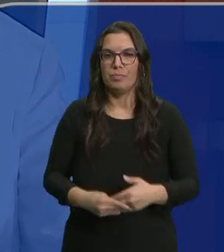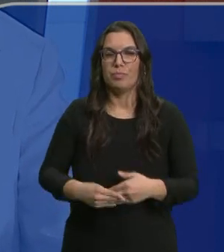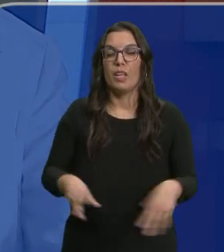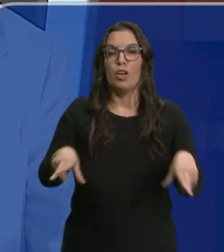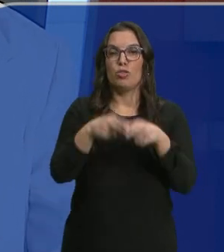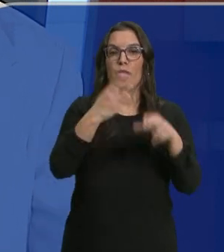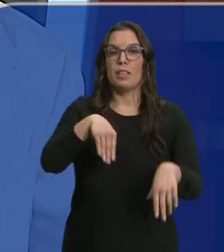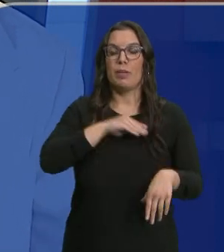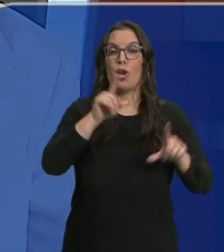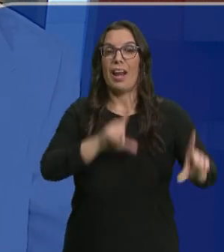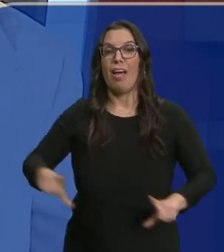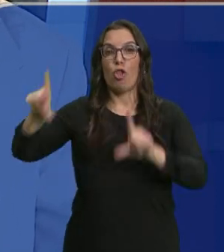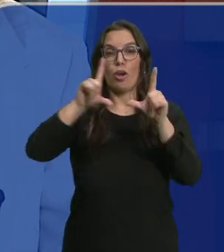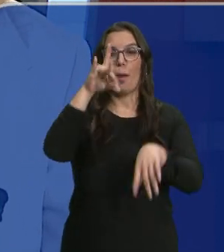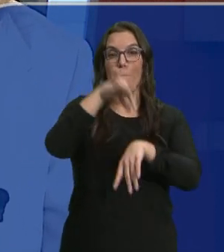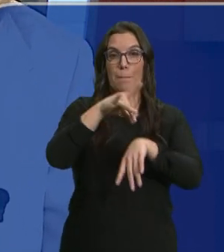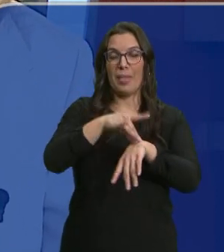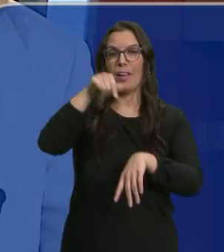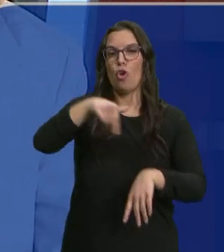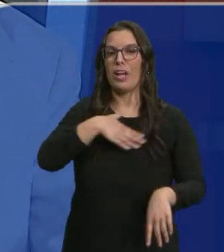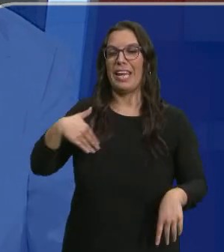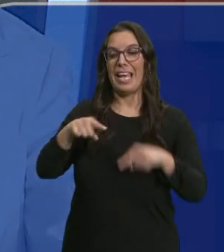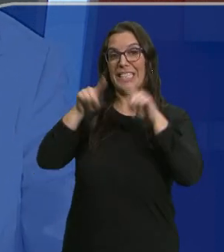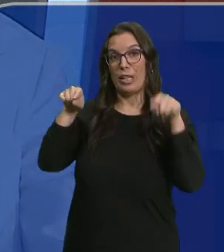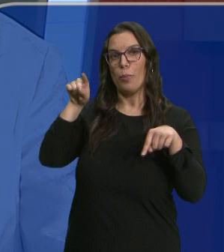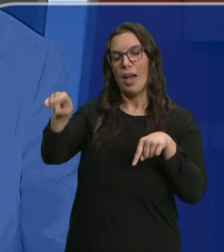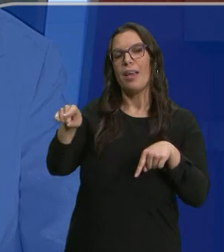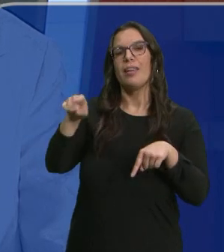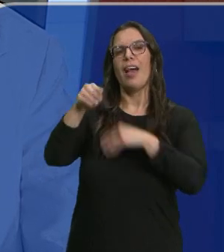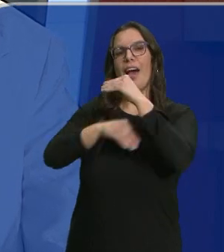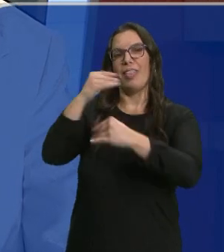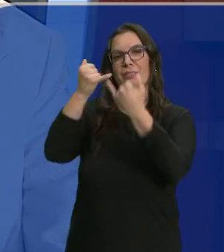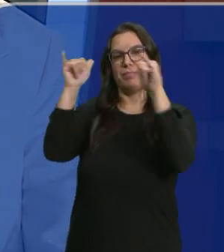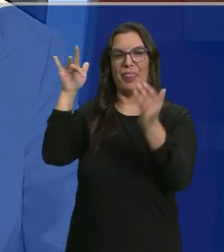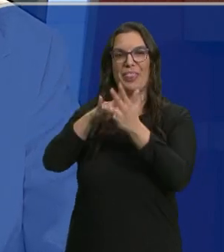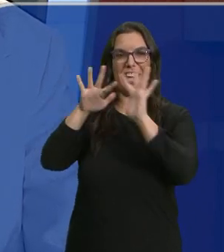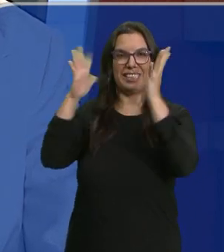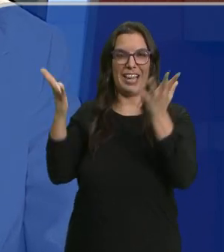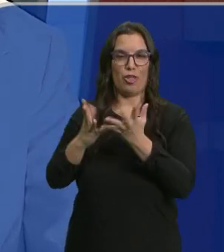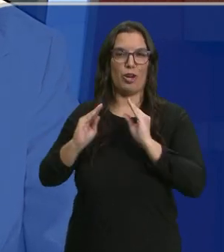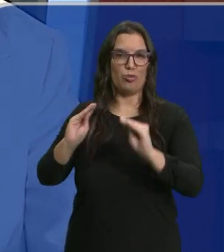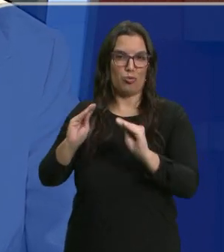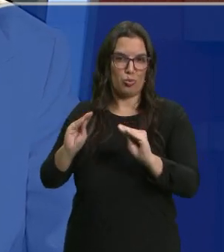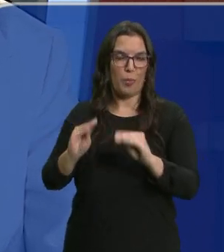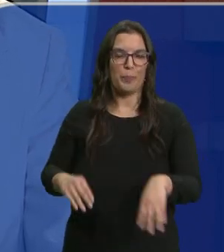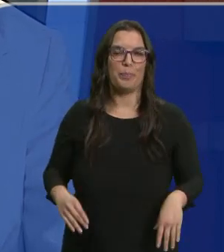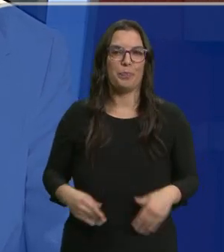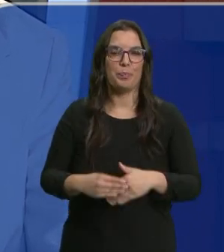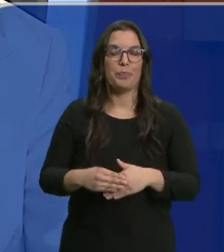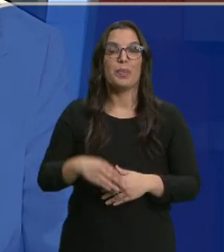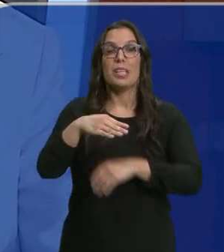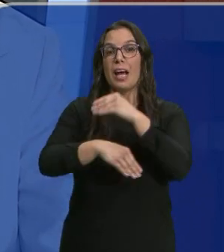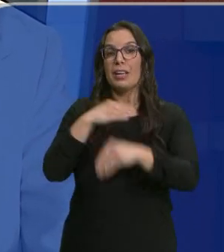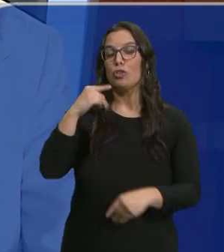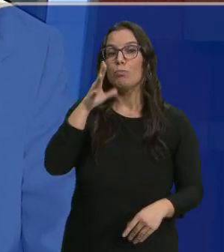La Sociedad Española de Radiología Médica ha querido llevar hoy a Segovia sus celebraciones por el Día Internacional de esta disciplina. Lo han